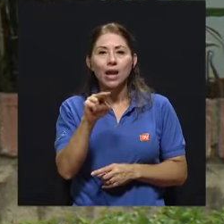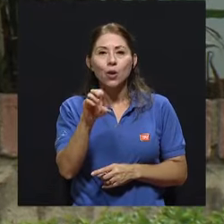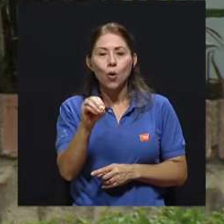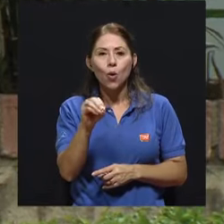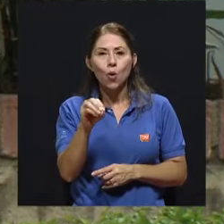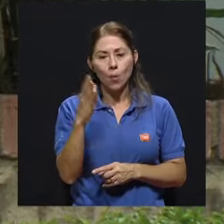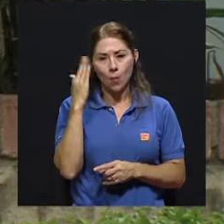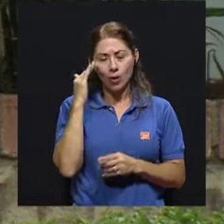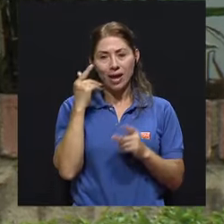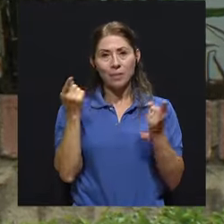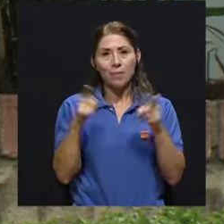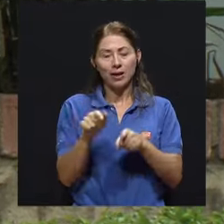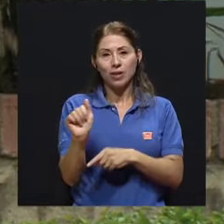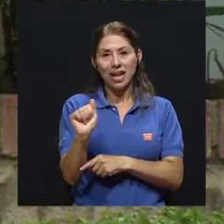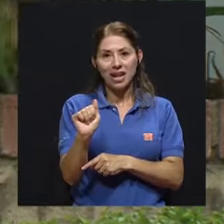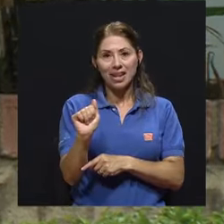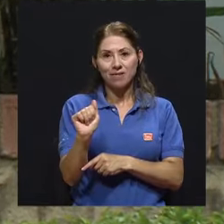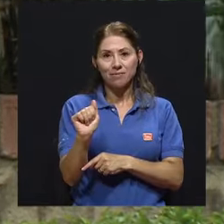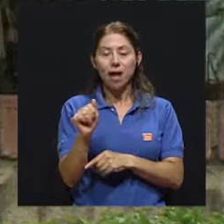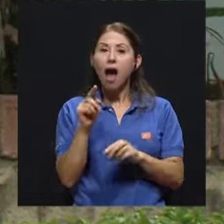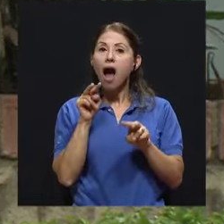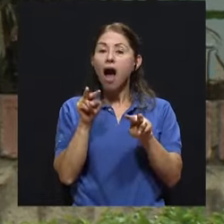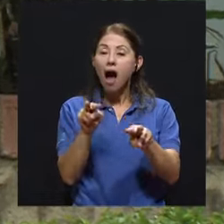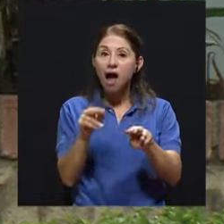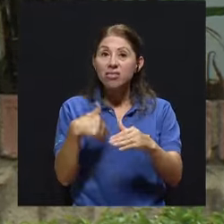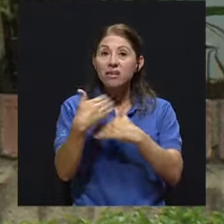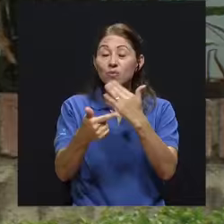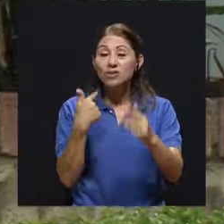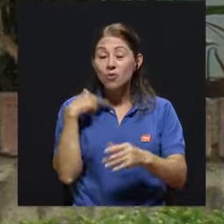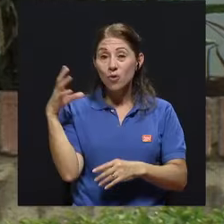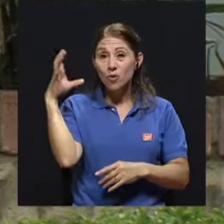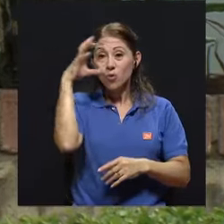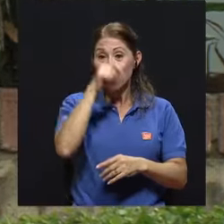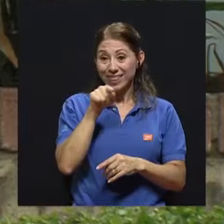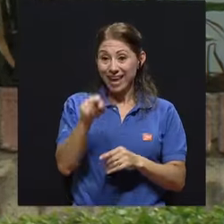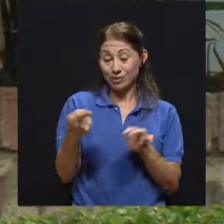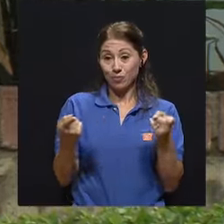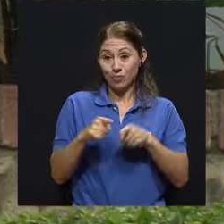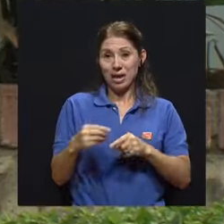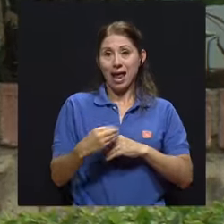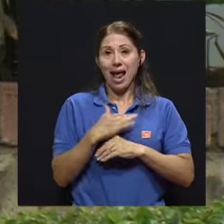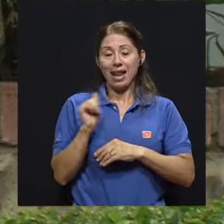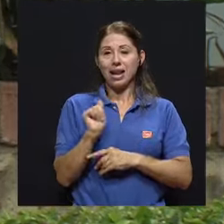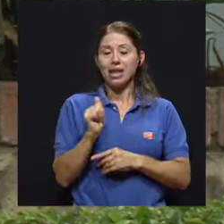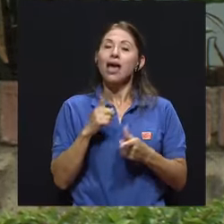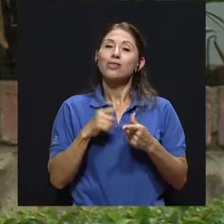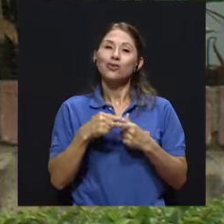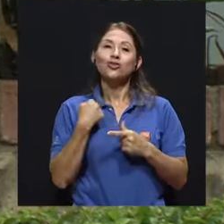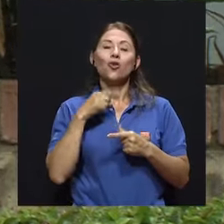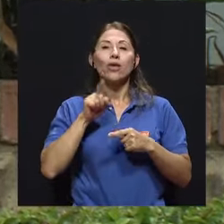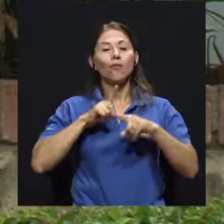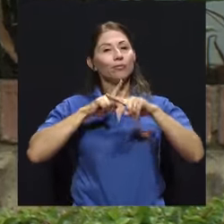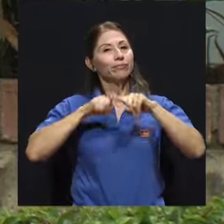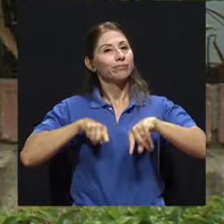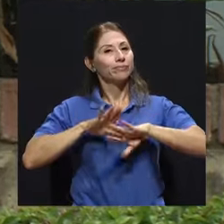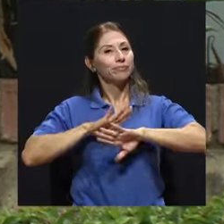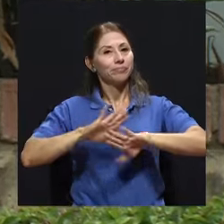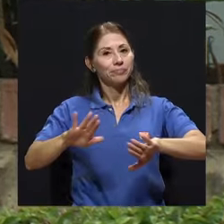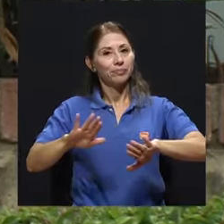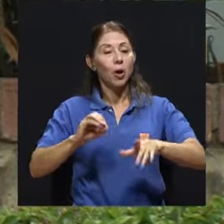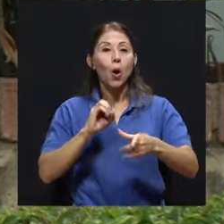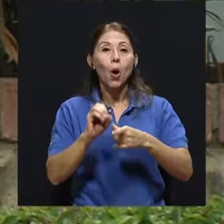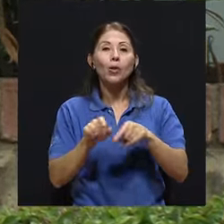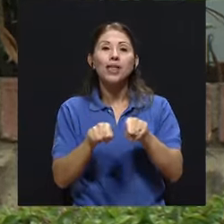eso, y después pues uno tendrá que tratar de eliminarla, no estar en contacto con él, o de sensibilizarla, que son también parte de